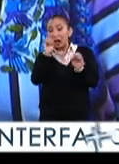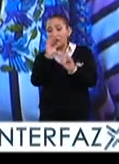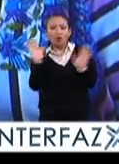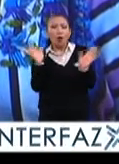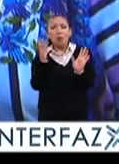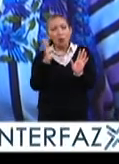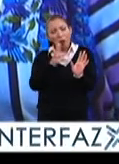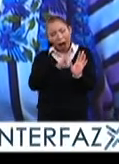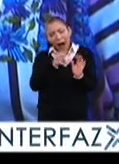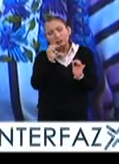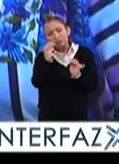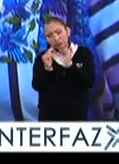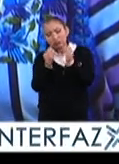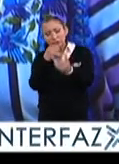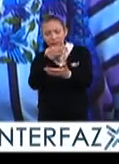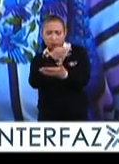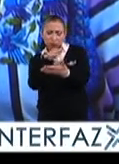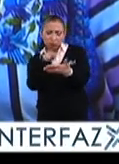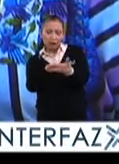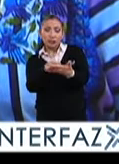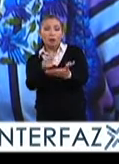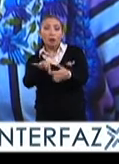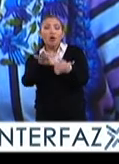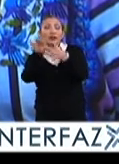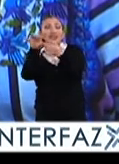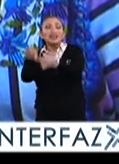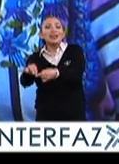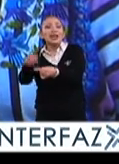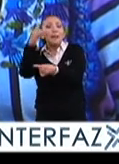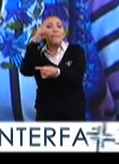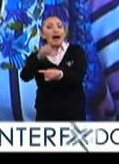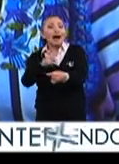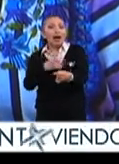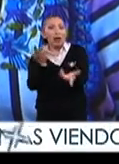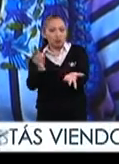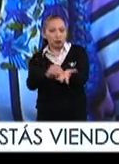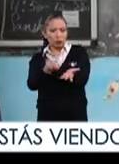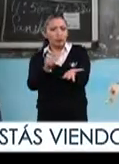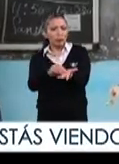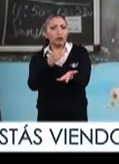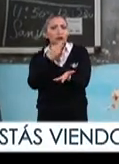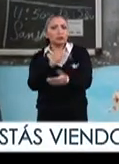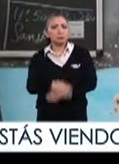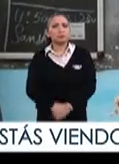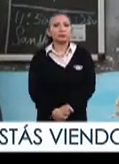pienso que la declaración es un manual absolutamente vigente.